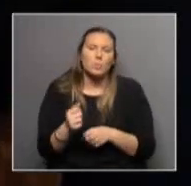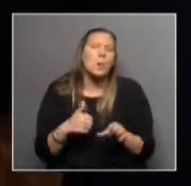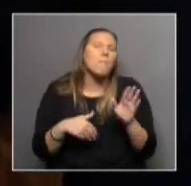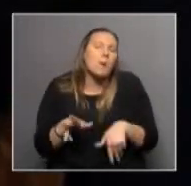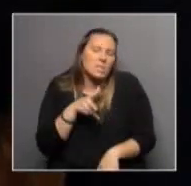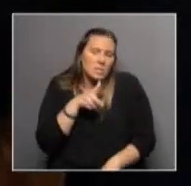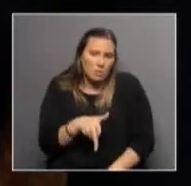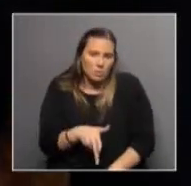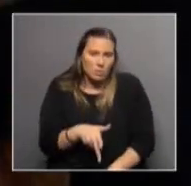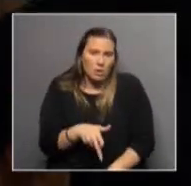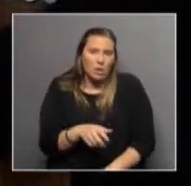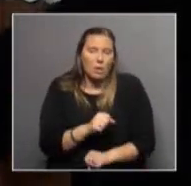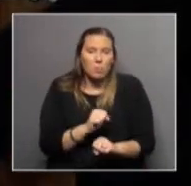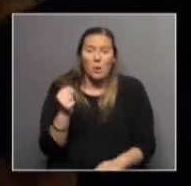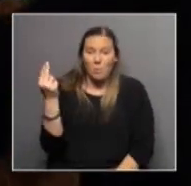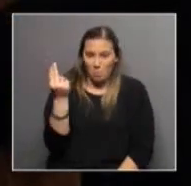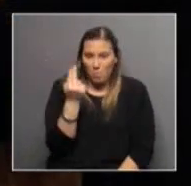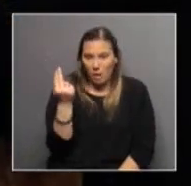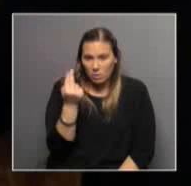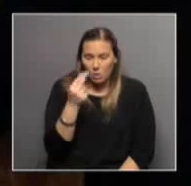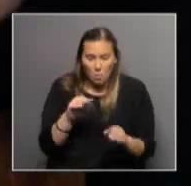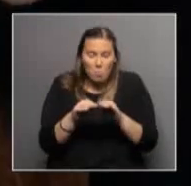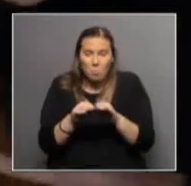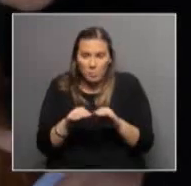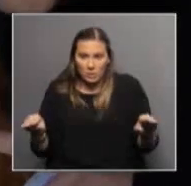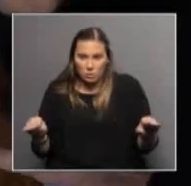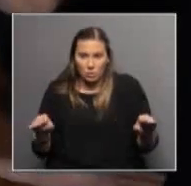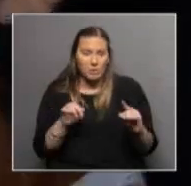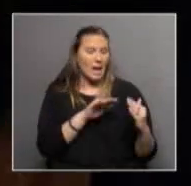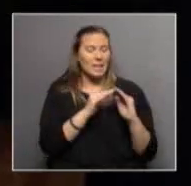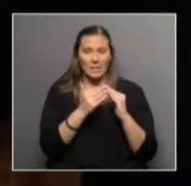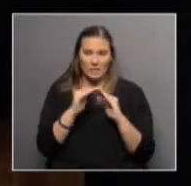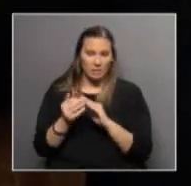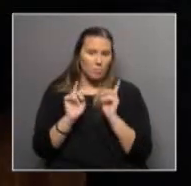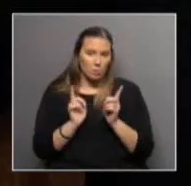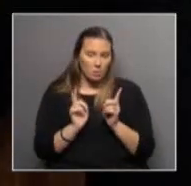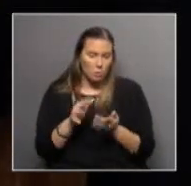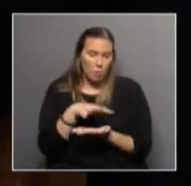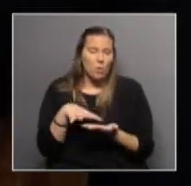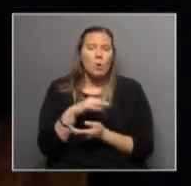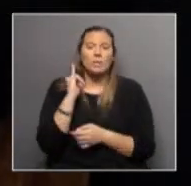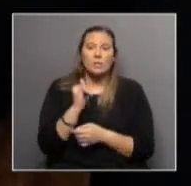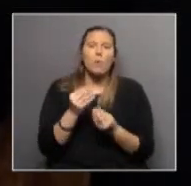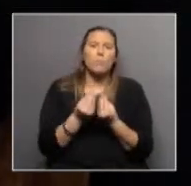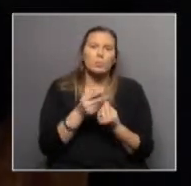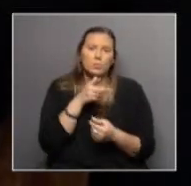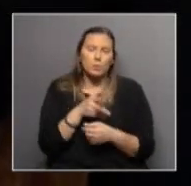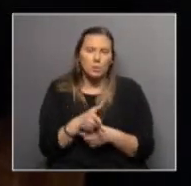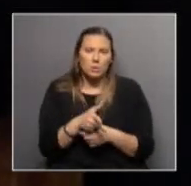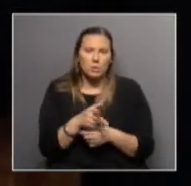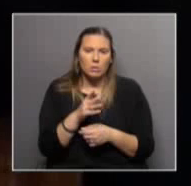niños, a que tengan un baño, a que tengan un piso. Ahí del asentamiento Aquiles Lanza. Asentamiento. Hay muchos niños con